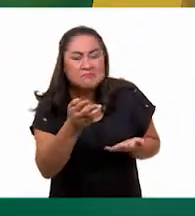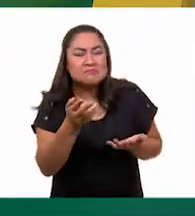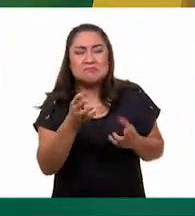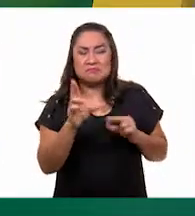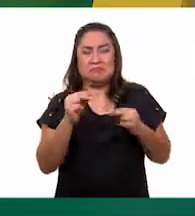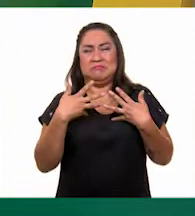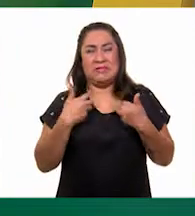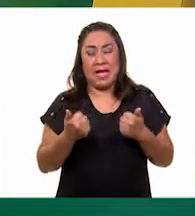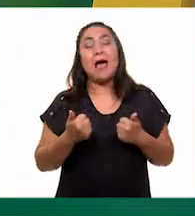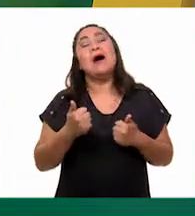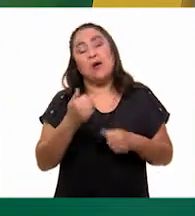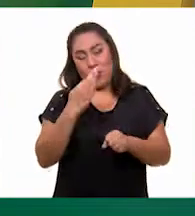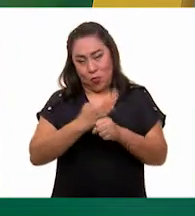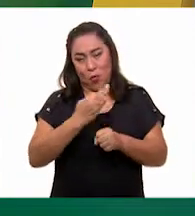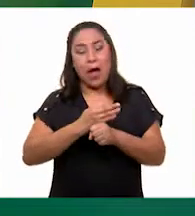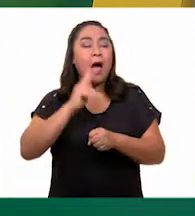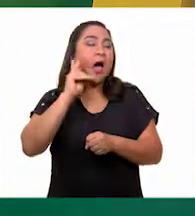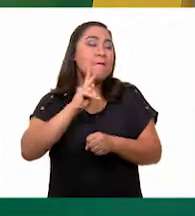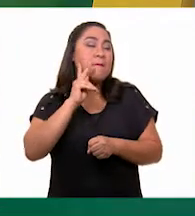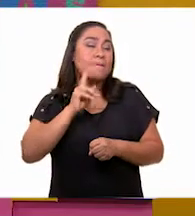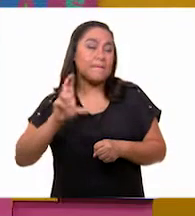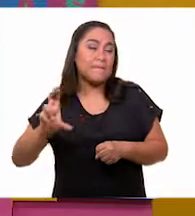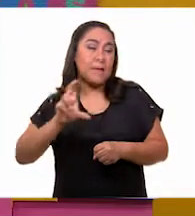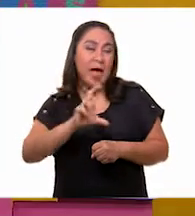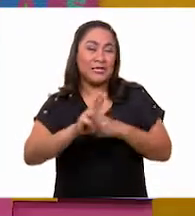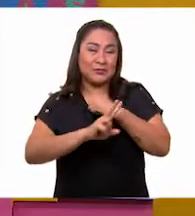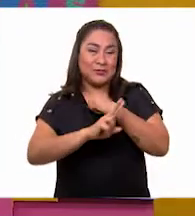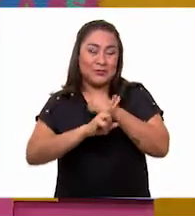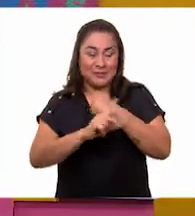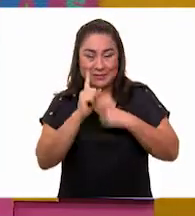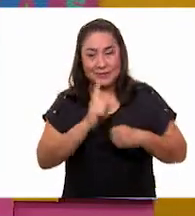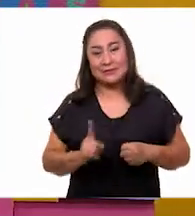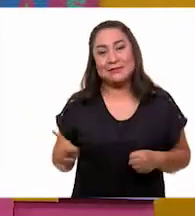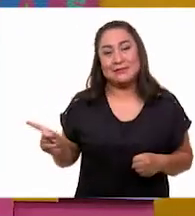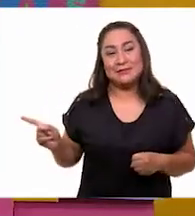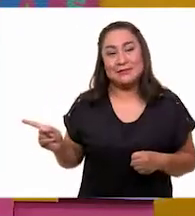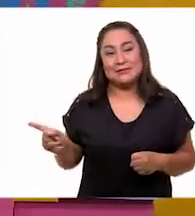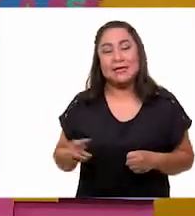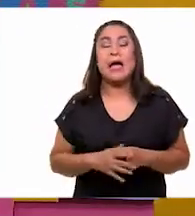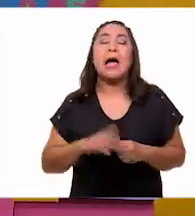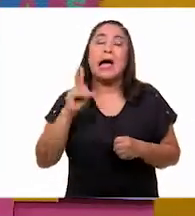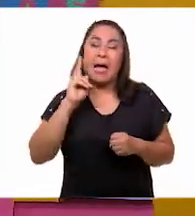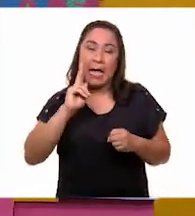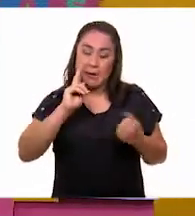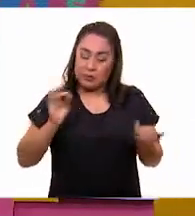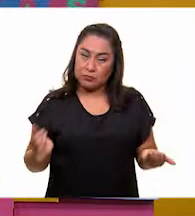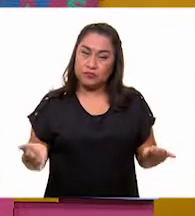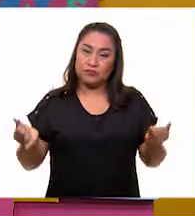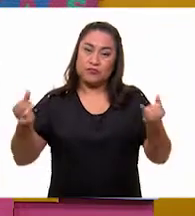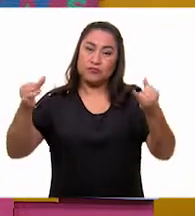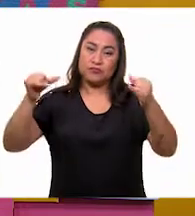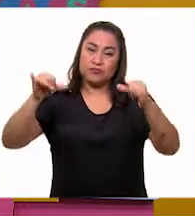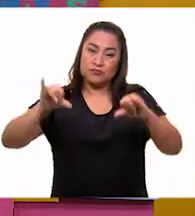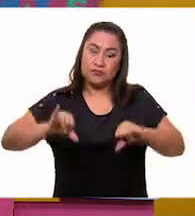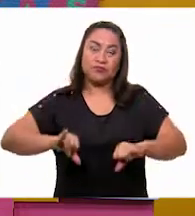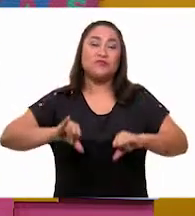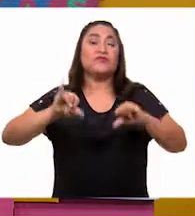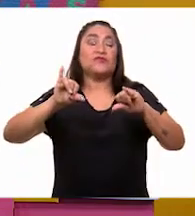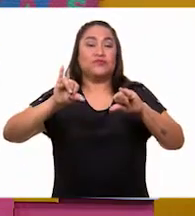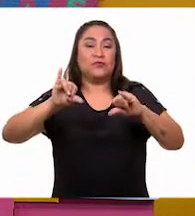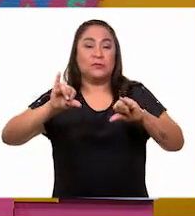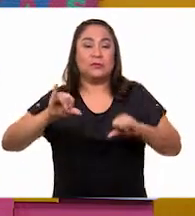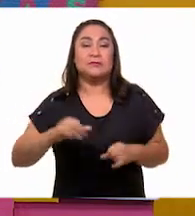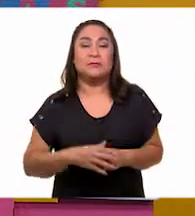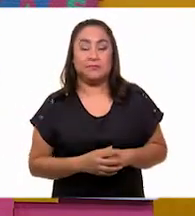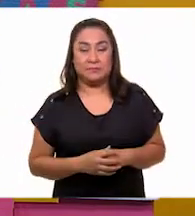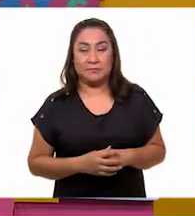a utilizar los dos vasos que teníamos, ¿de acuerdo? Muy bien. Y voy a vaciar agua en ambos vasos a la